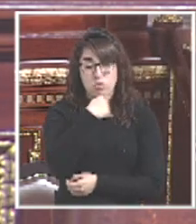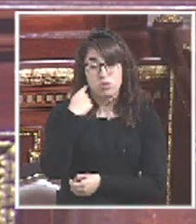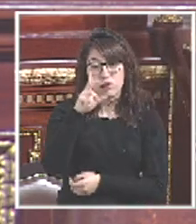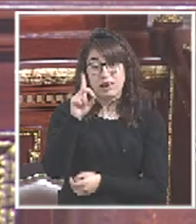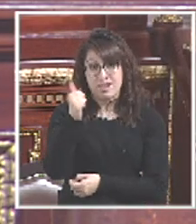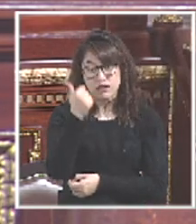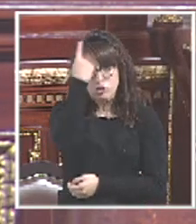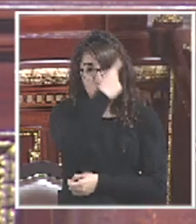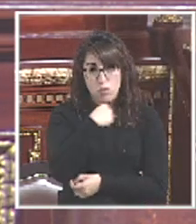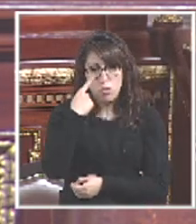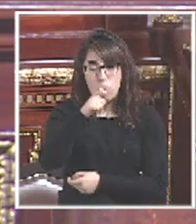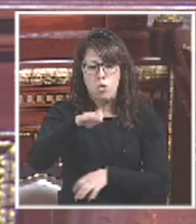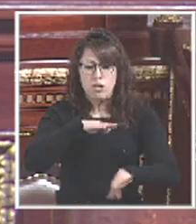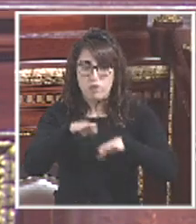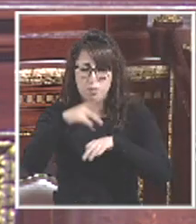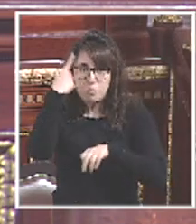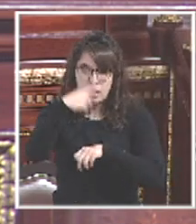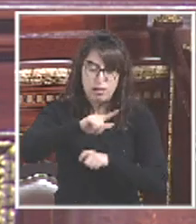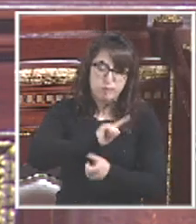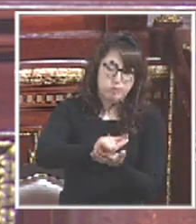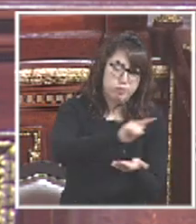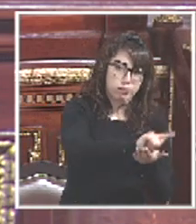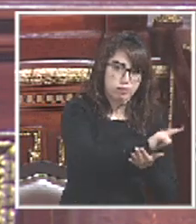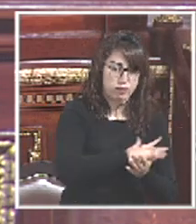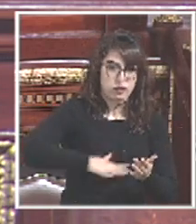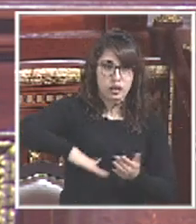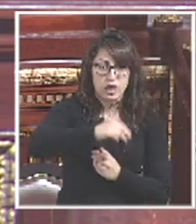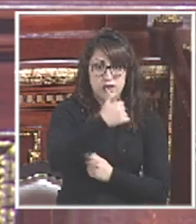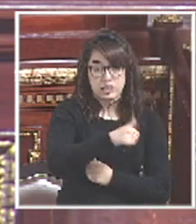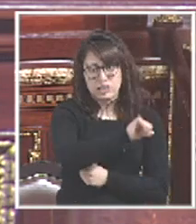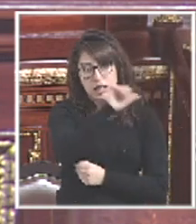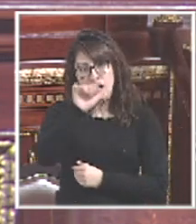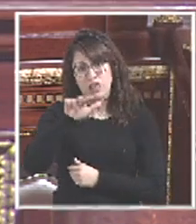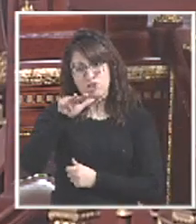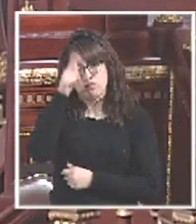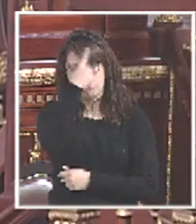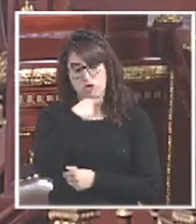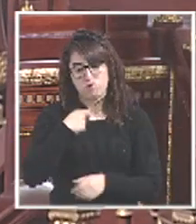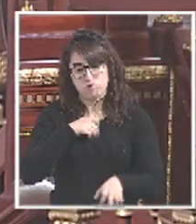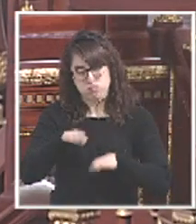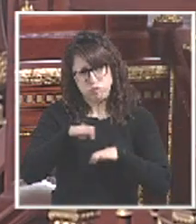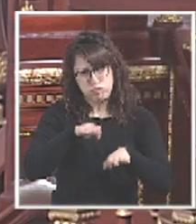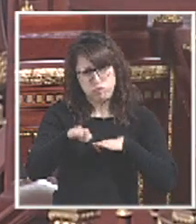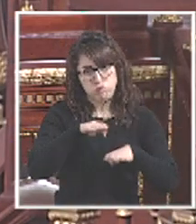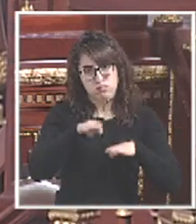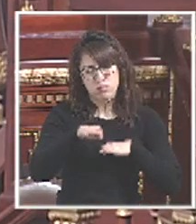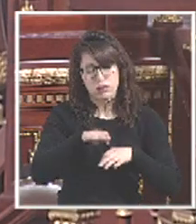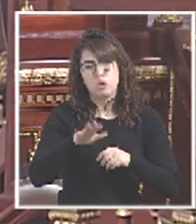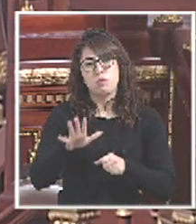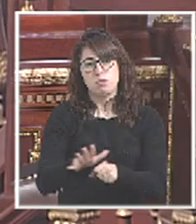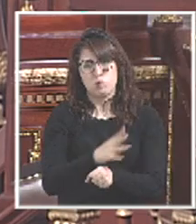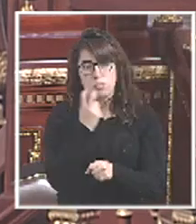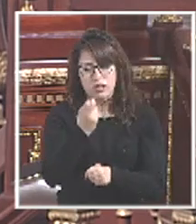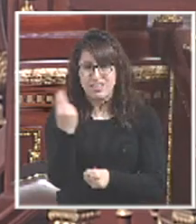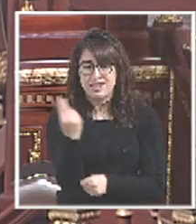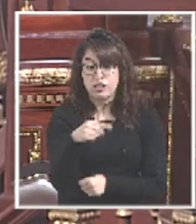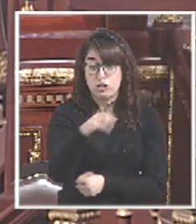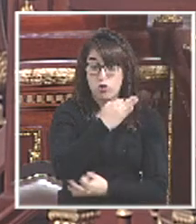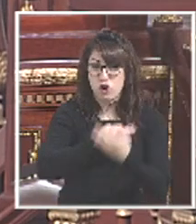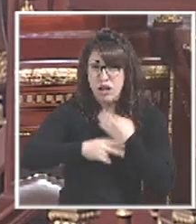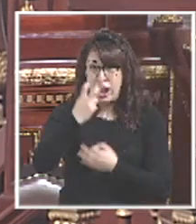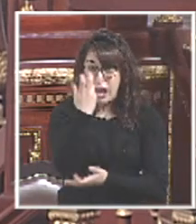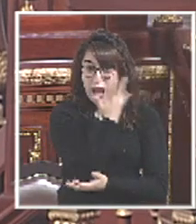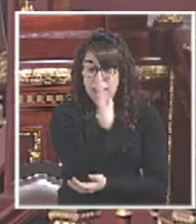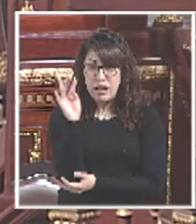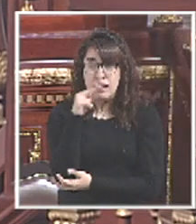o trabajo en favor de la comunidad de 6 hasta 18 horas. Motivo por el cual es necesario que los árboles sean